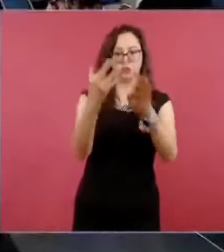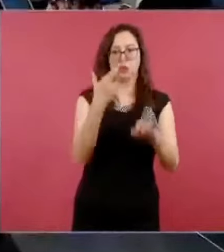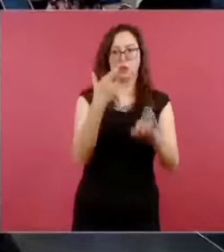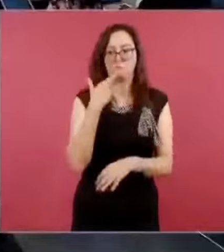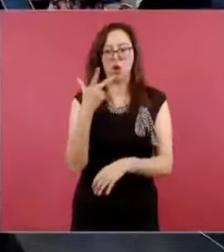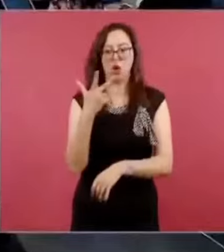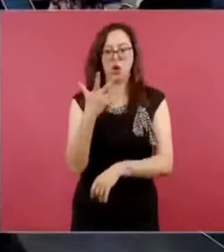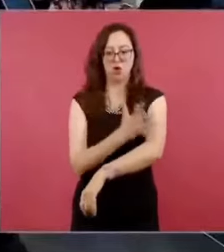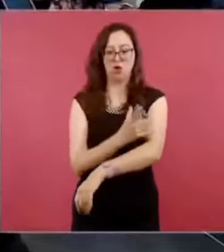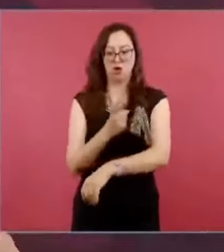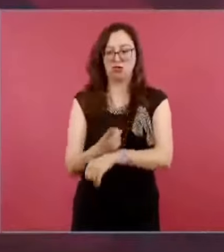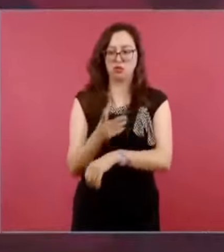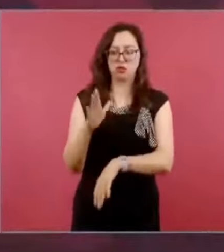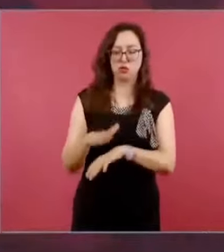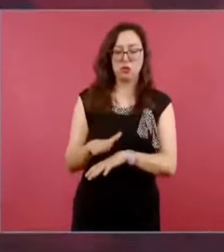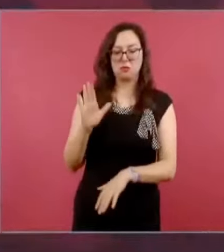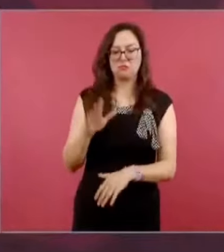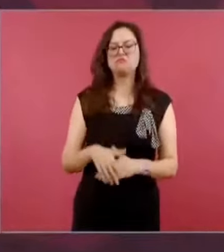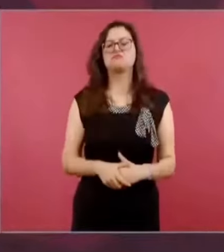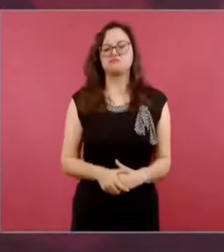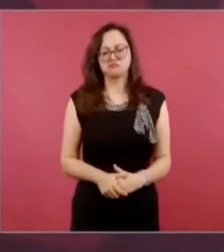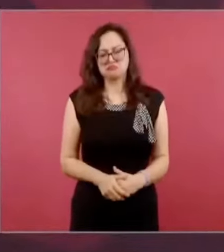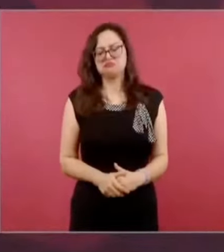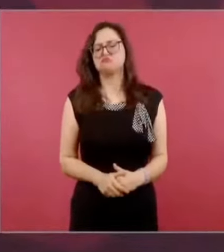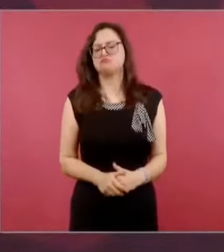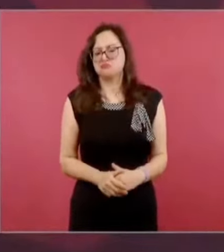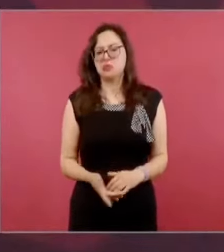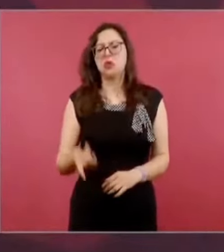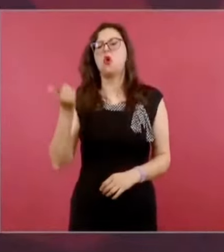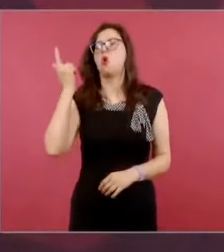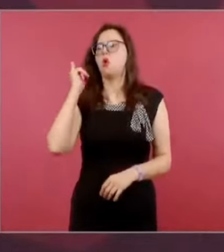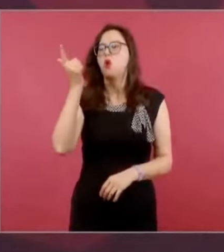primero? y jueguen limpio.